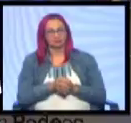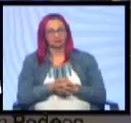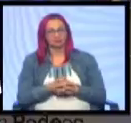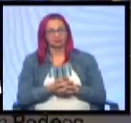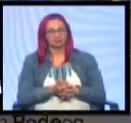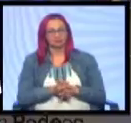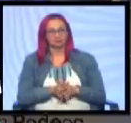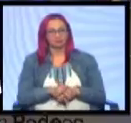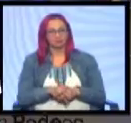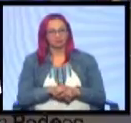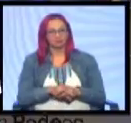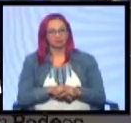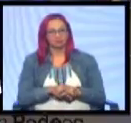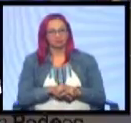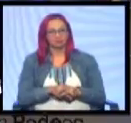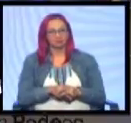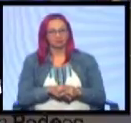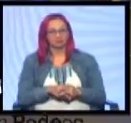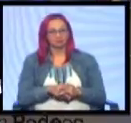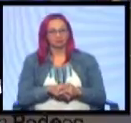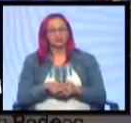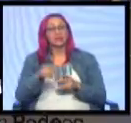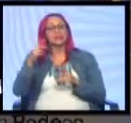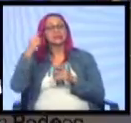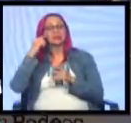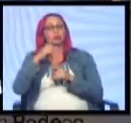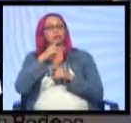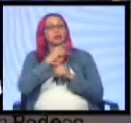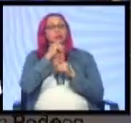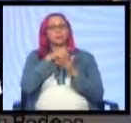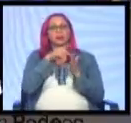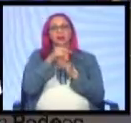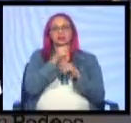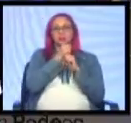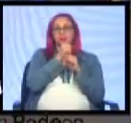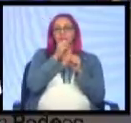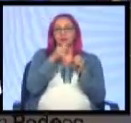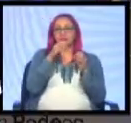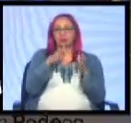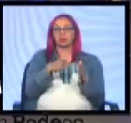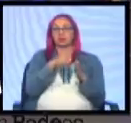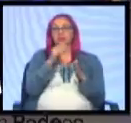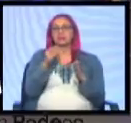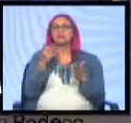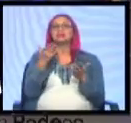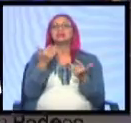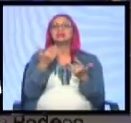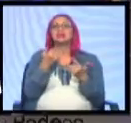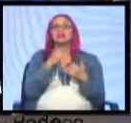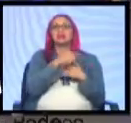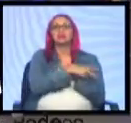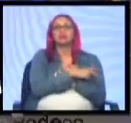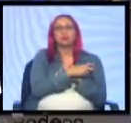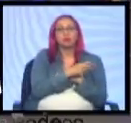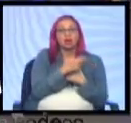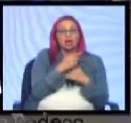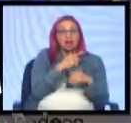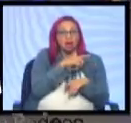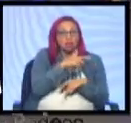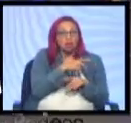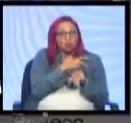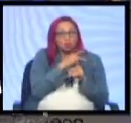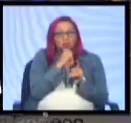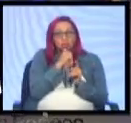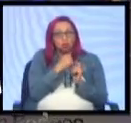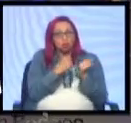ver. Doña Rebeca Porras dice, la Junta no paga seguro a los vendedores. Y si les roban la lotería, la Junta